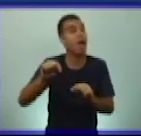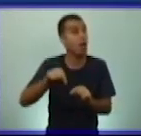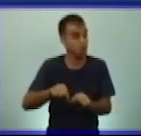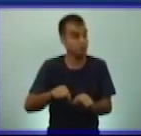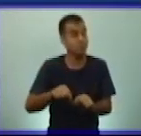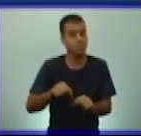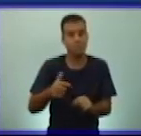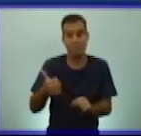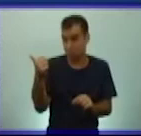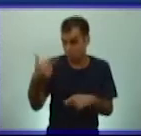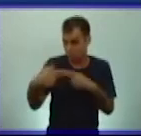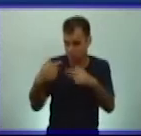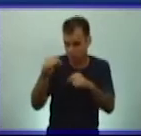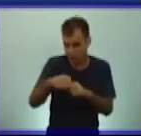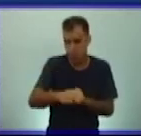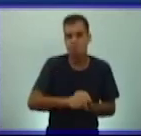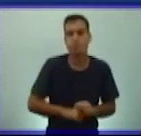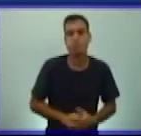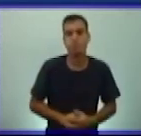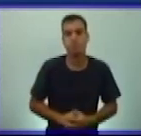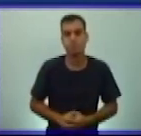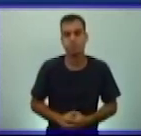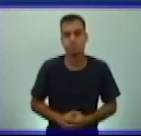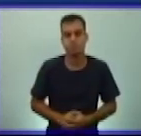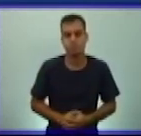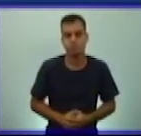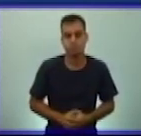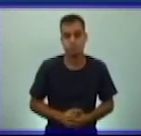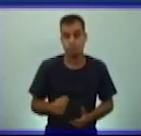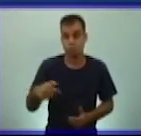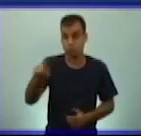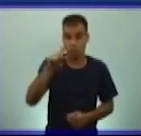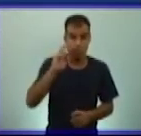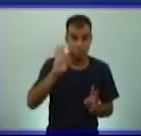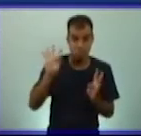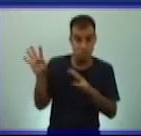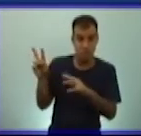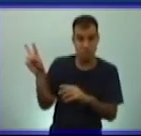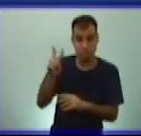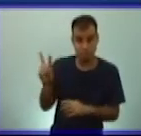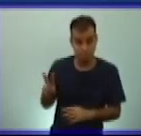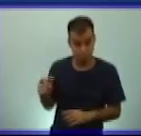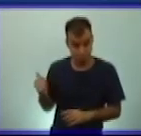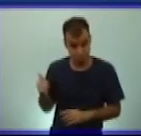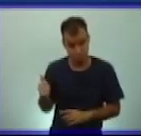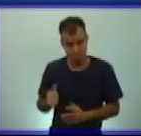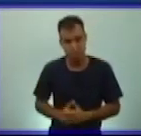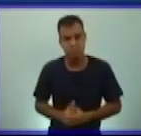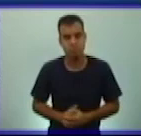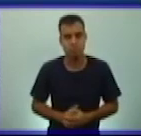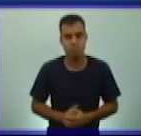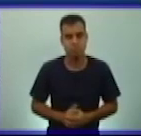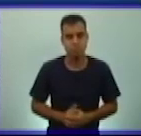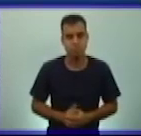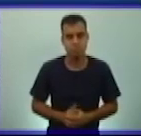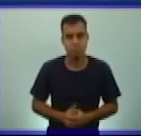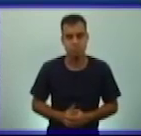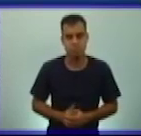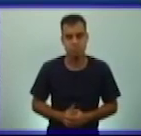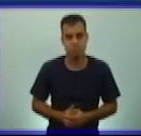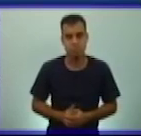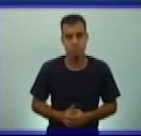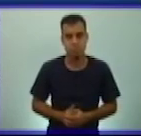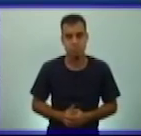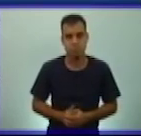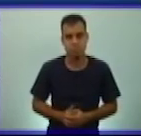ejercicio, que la voy a hacer conjuntamente con ustedes, usted descubre